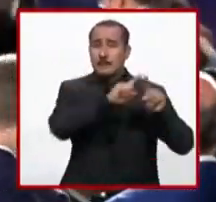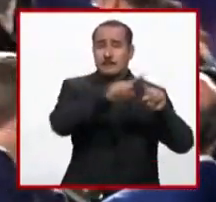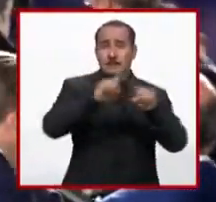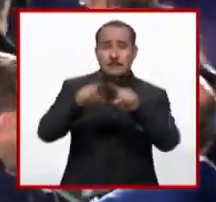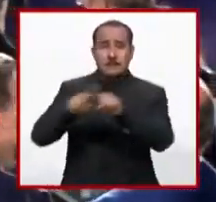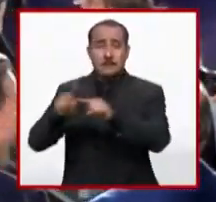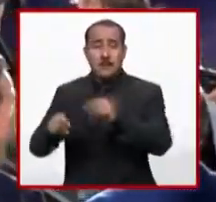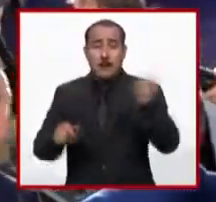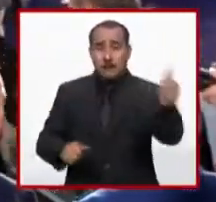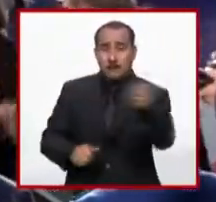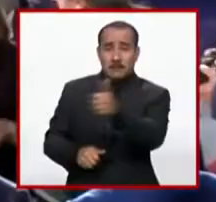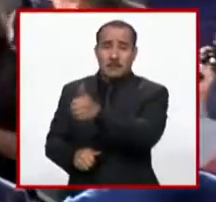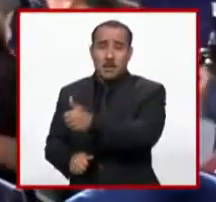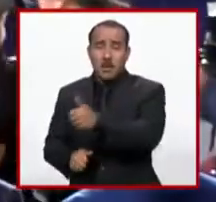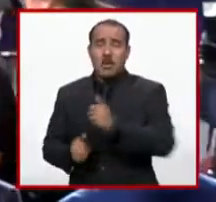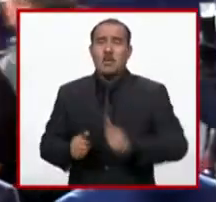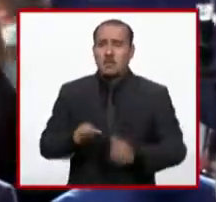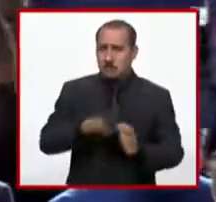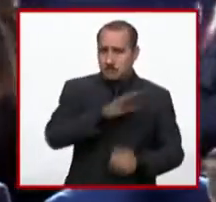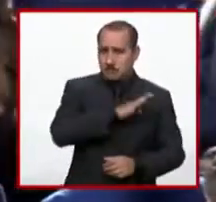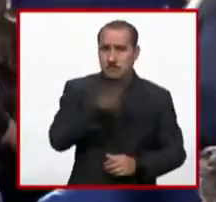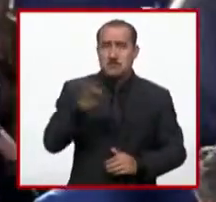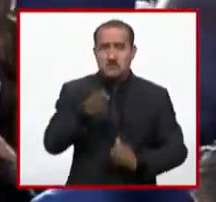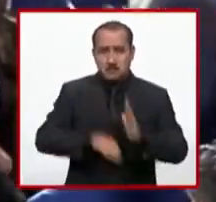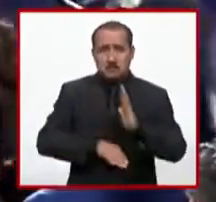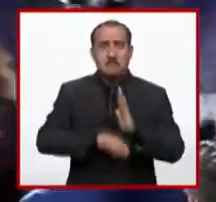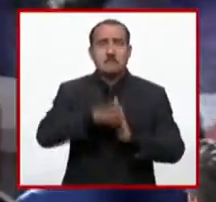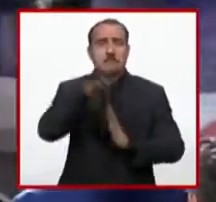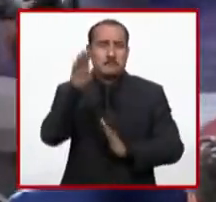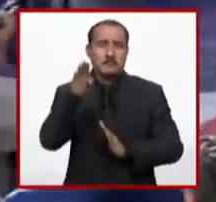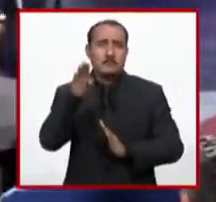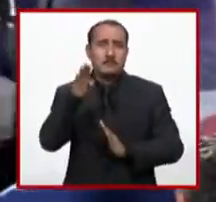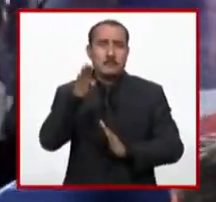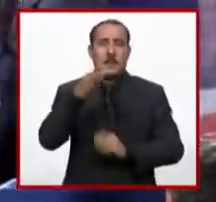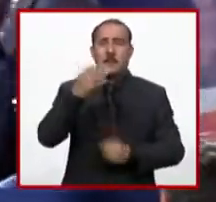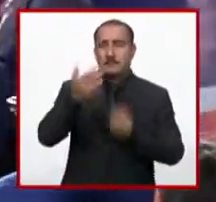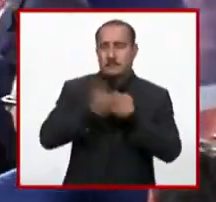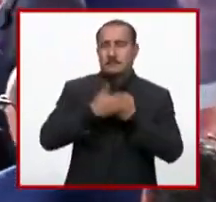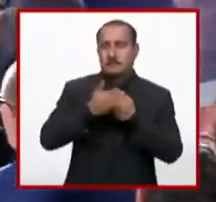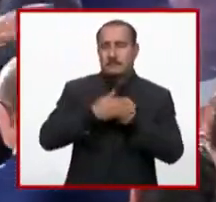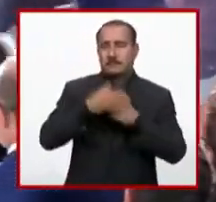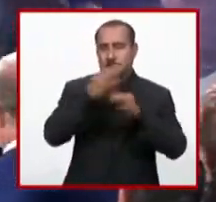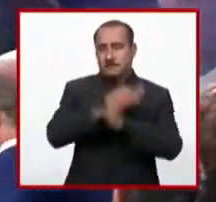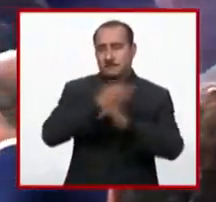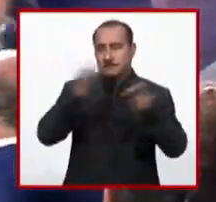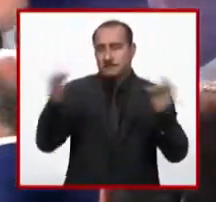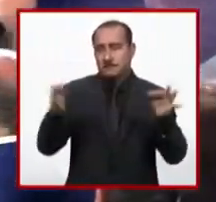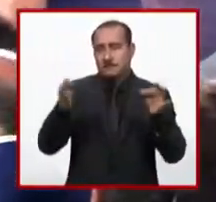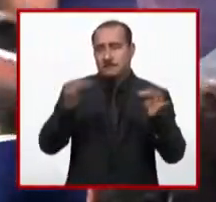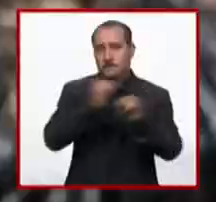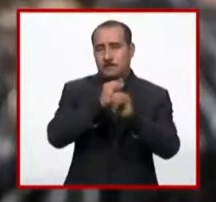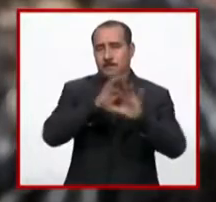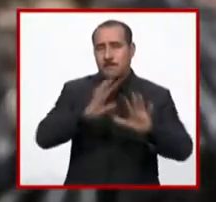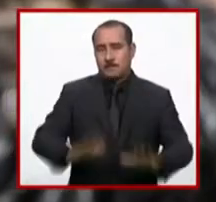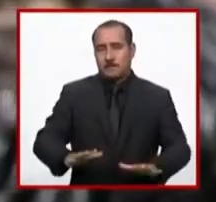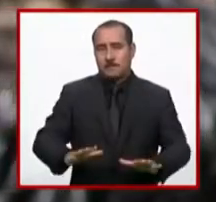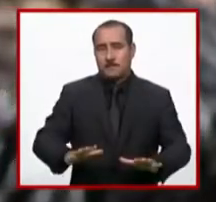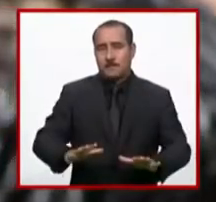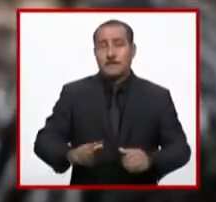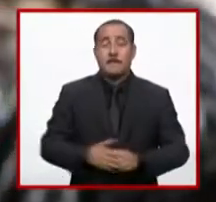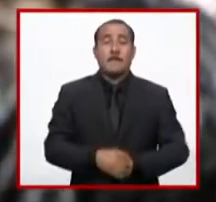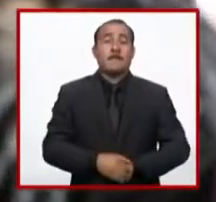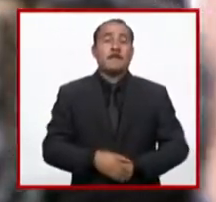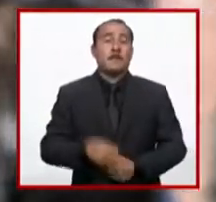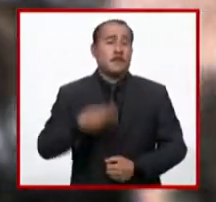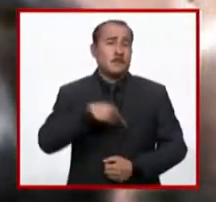distintos logros. Varios de ellos los vamos a estar escuchando a lo largo de este mensaje que nos brinda el gobernador, y que también vamos a tener la oportunidad al